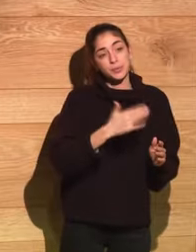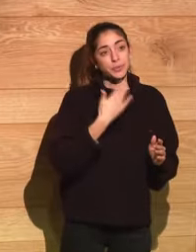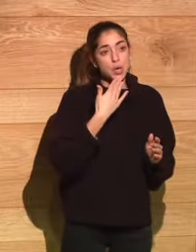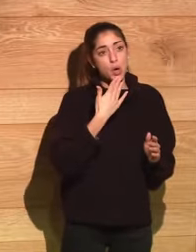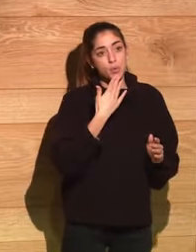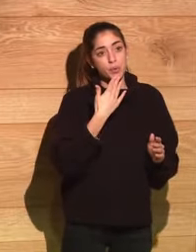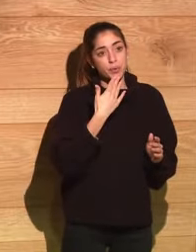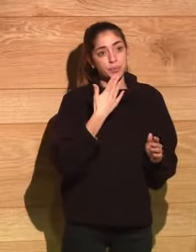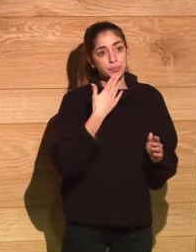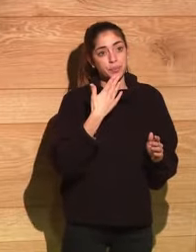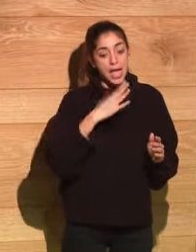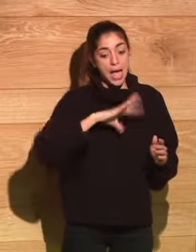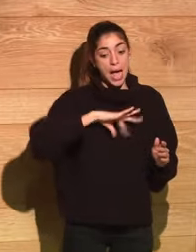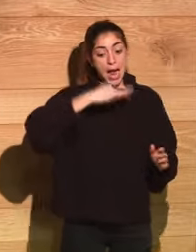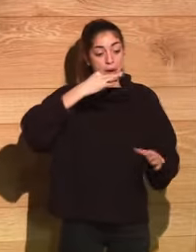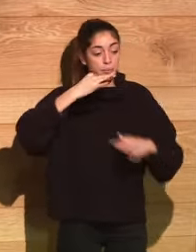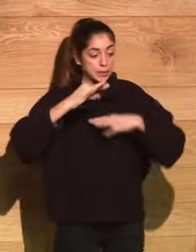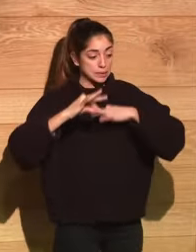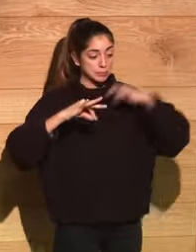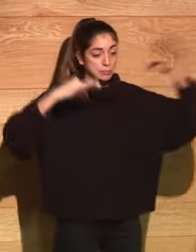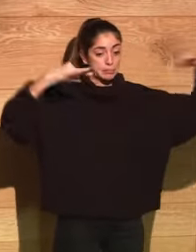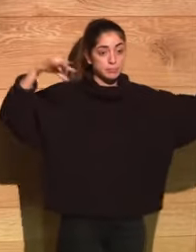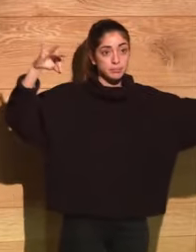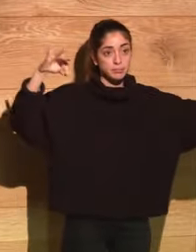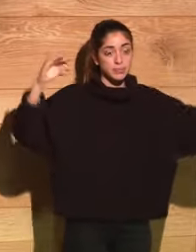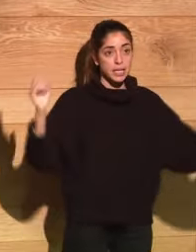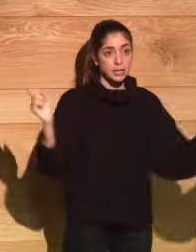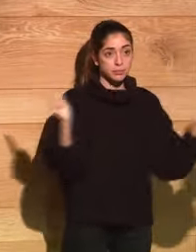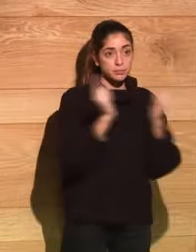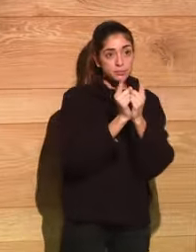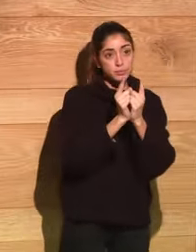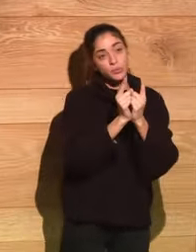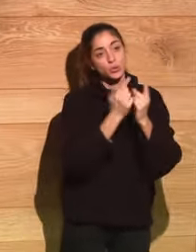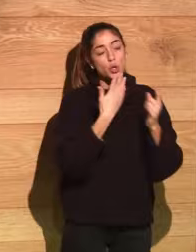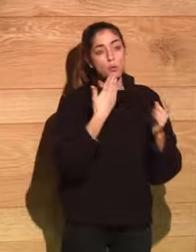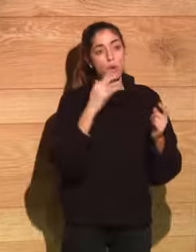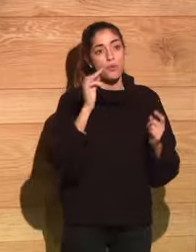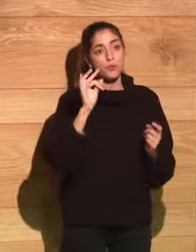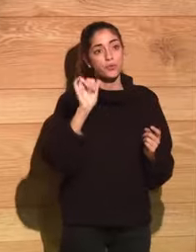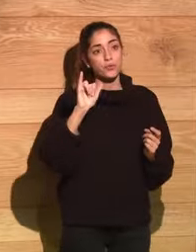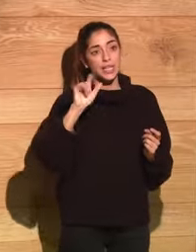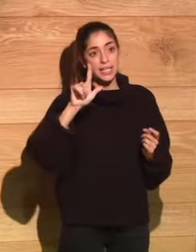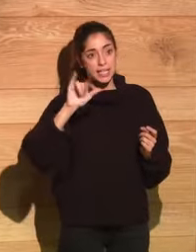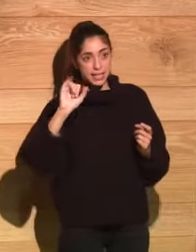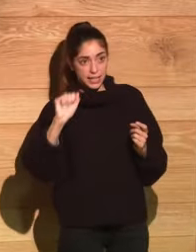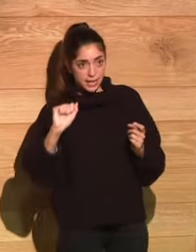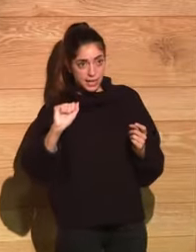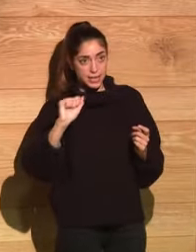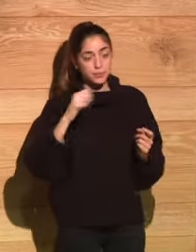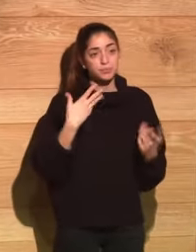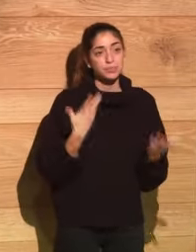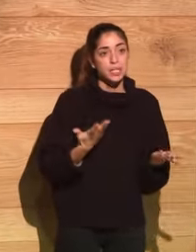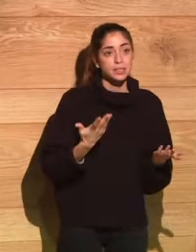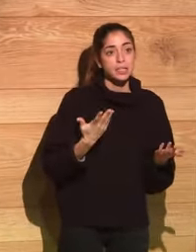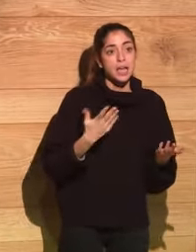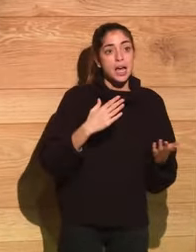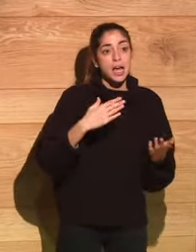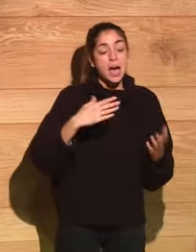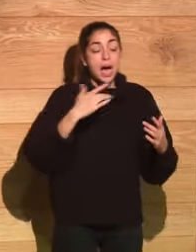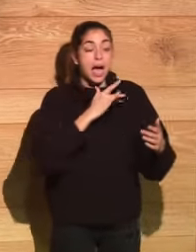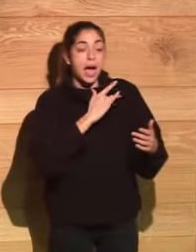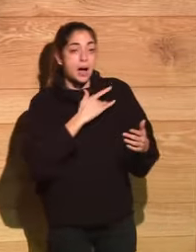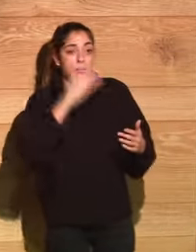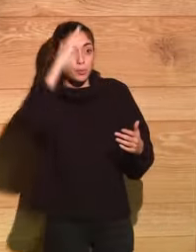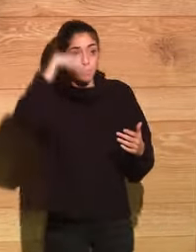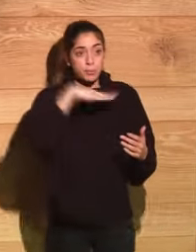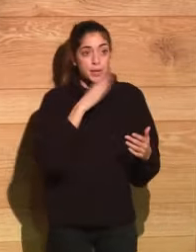digamos, en el que dos almas coinciden, dos almas se reconocen. A esto lo llamamos filia, pues la amistad. Otro era el amor de los padres a los hijos, que era desinteresado